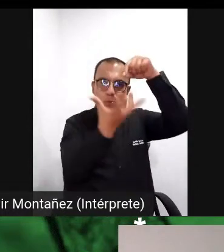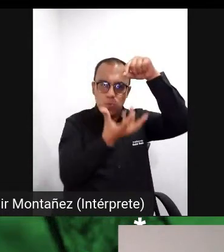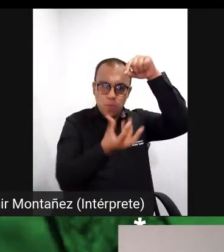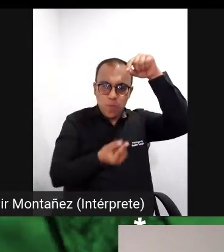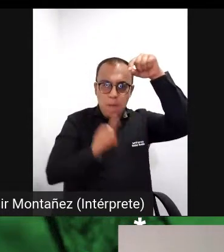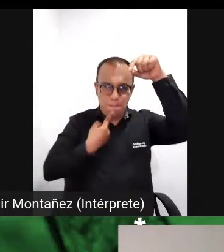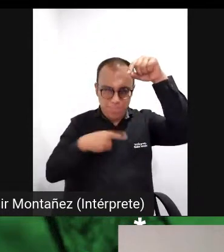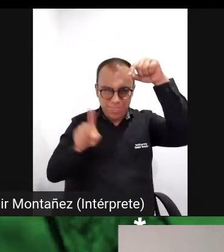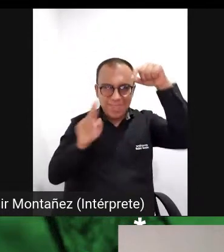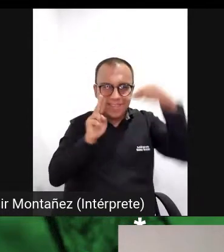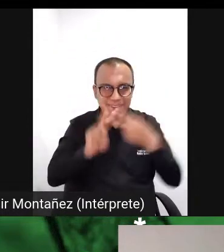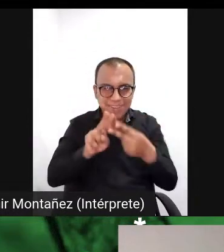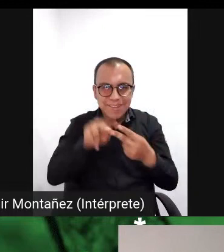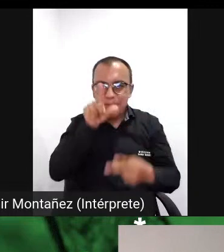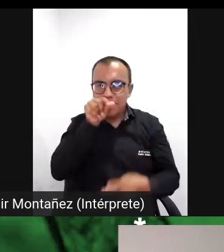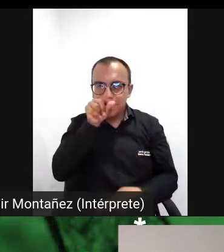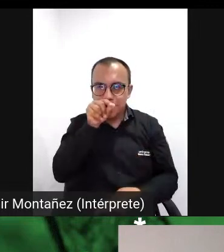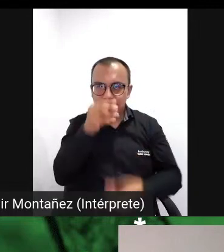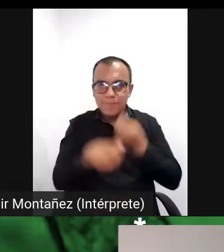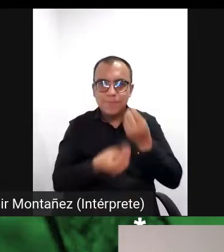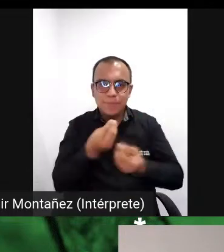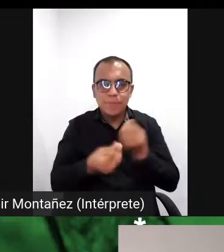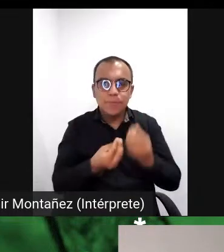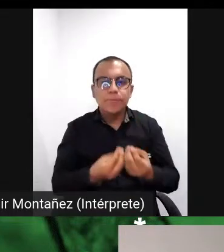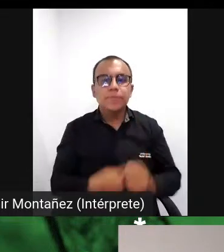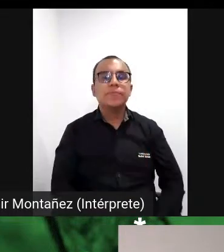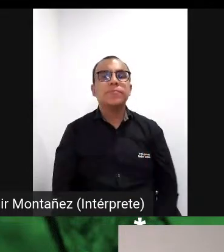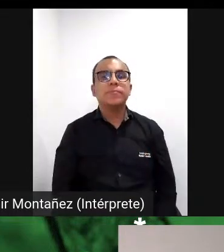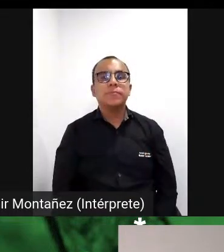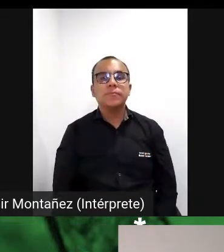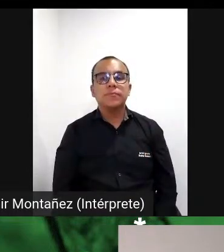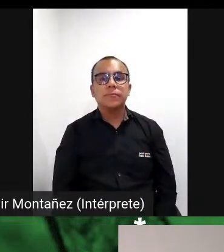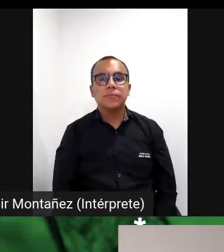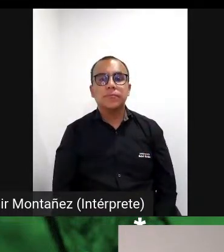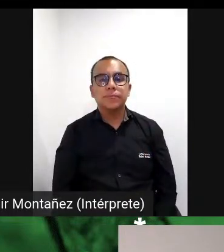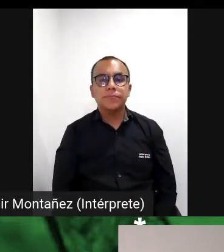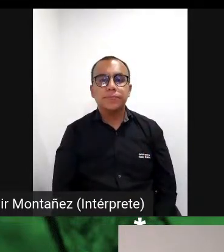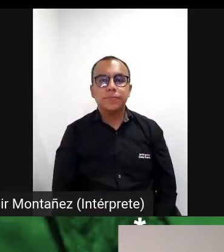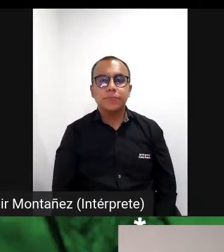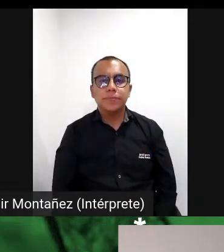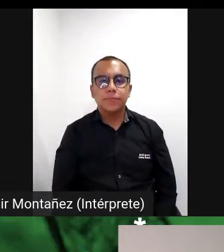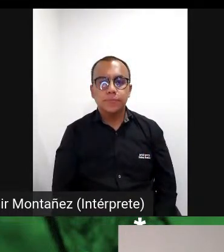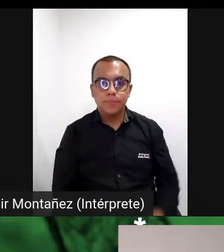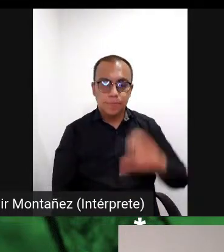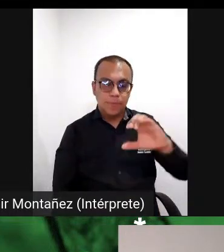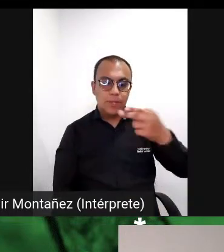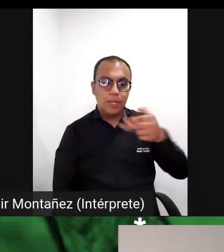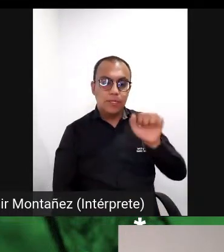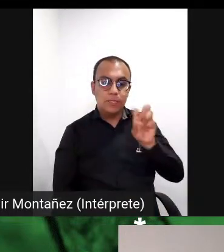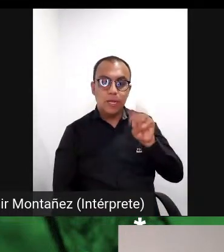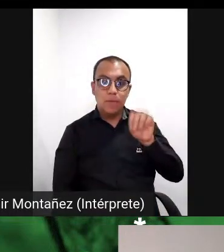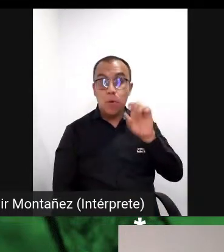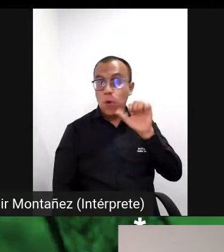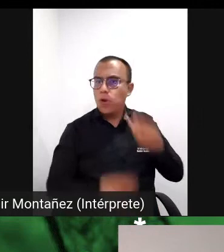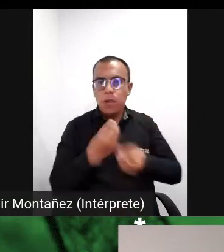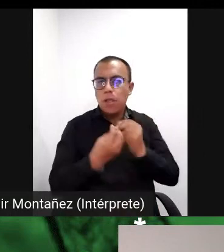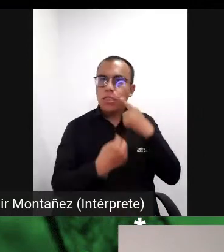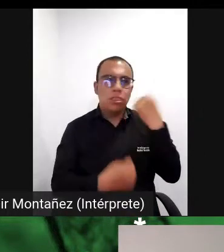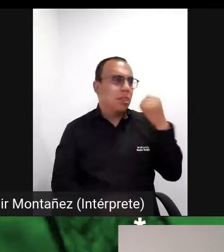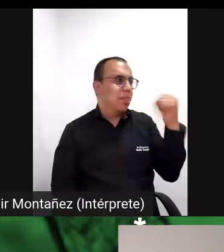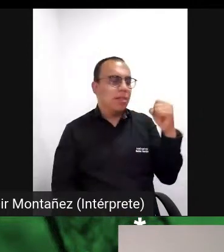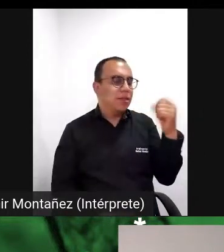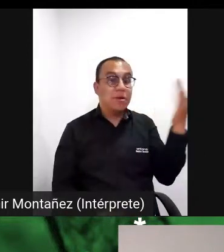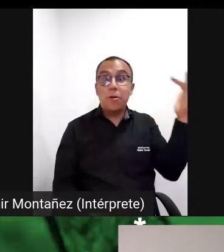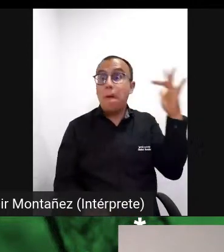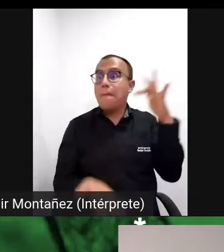como los de los ícterus o los toches o turpiales. Y el chamón, por estar ahí haciendo otra cosa, no llegó a esa